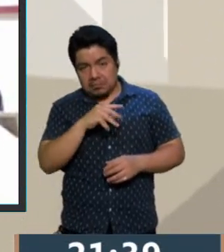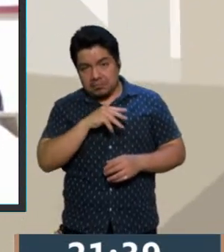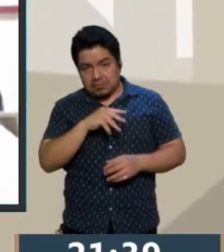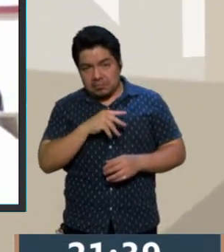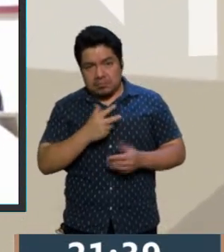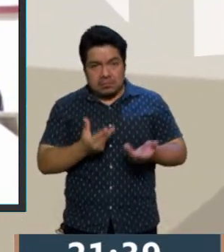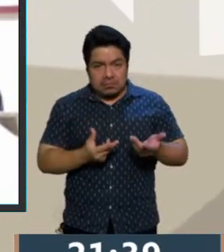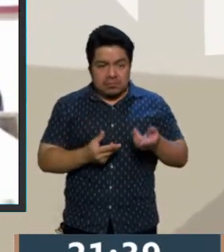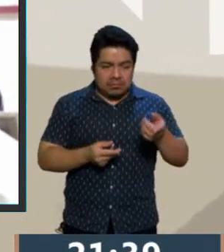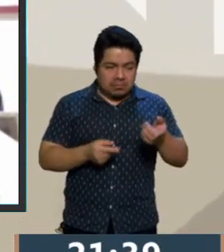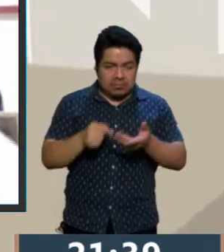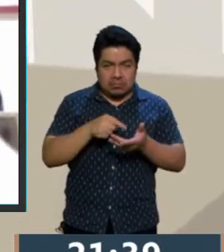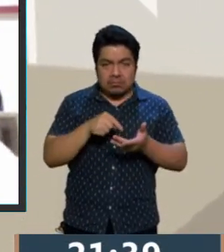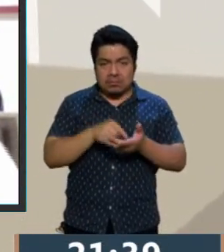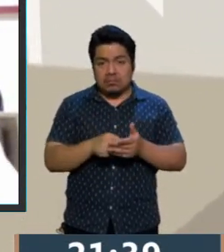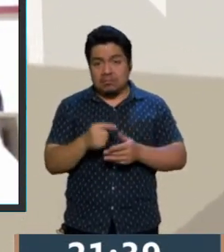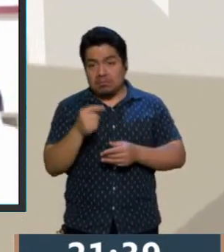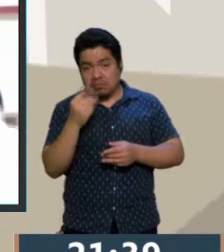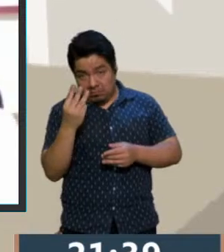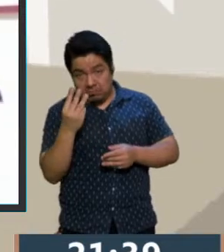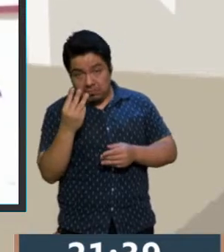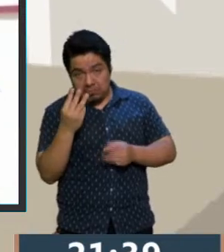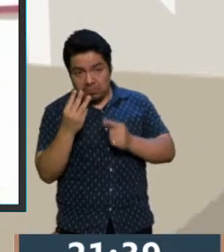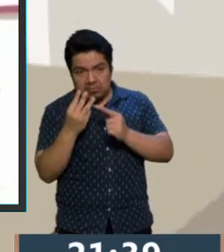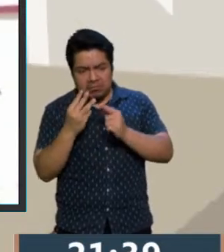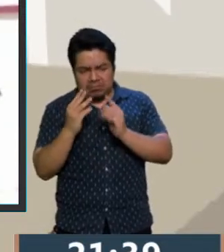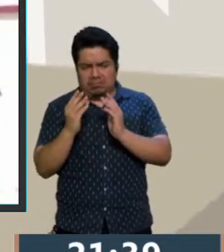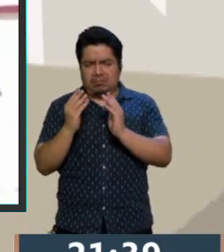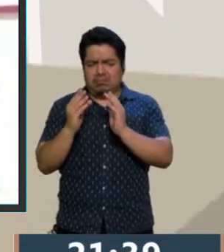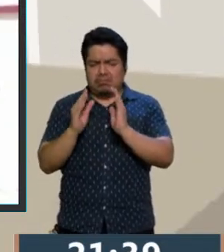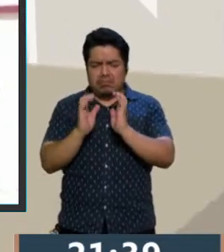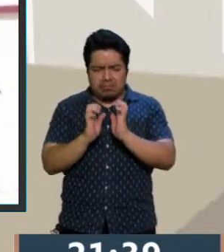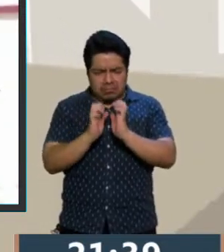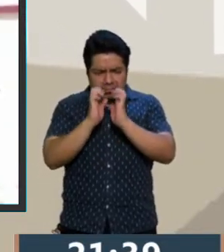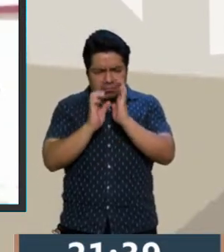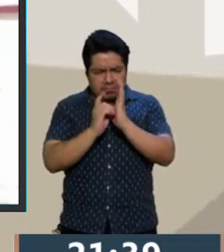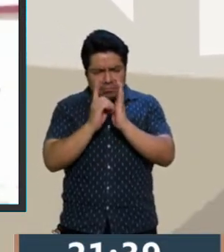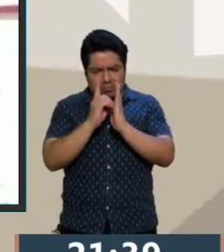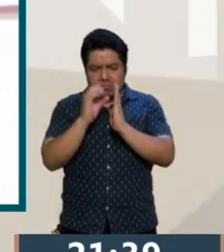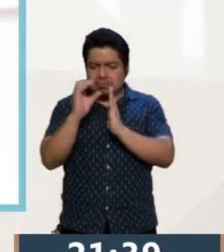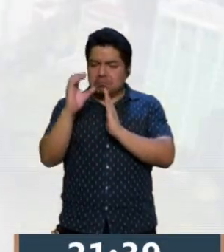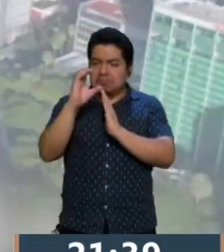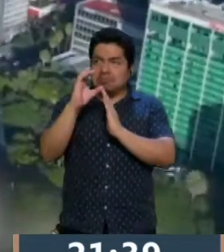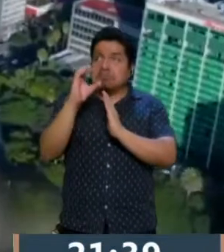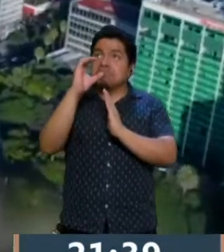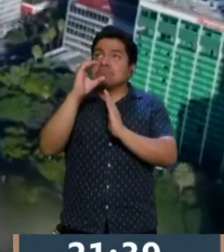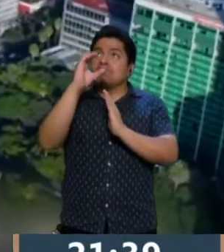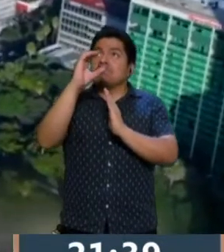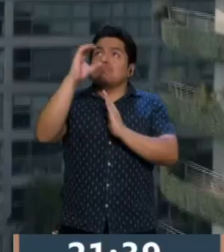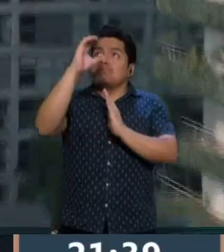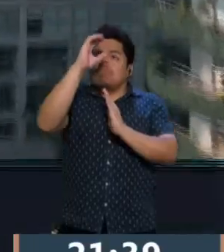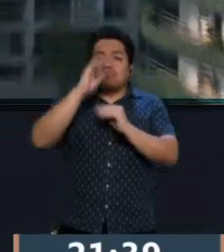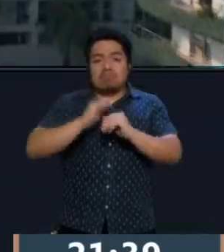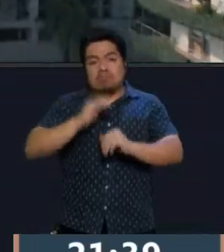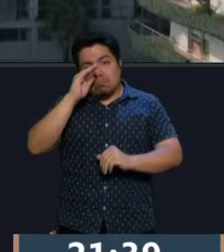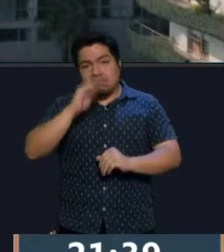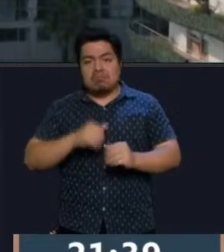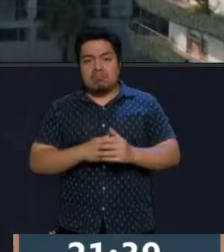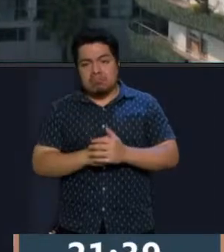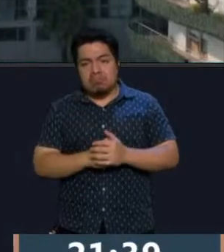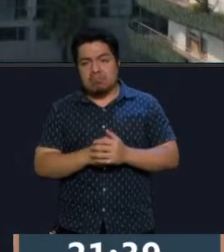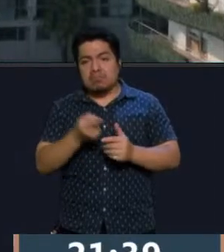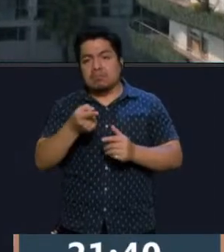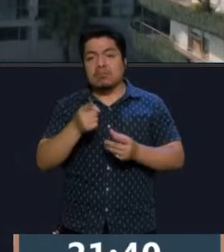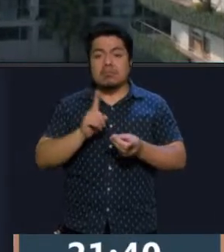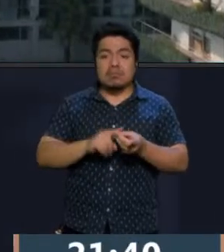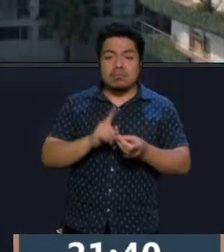estos inmuebles encontramos que en tres había pisos de más. Es decir, encontramos el caso de inmuebles en